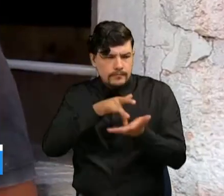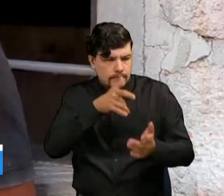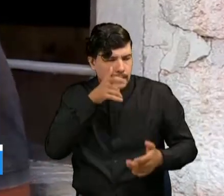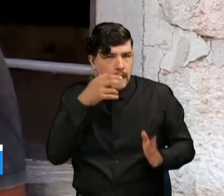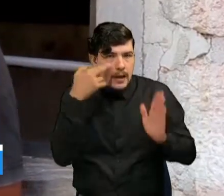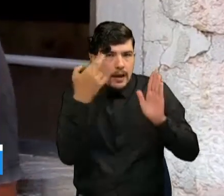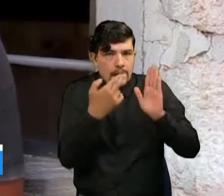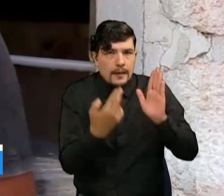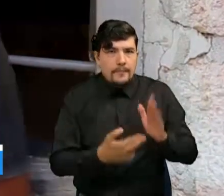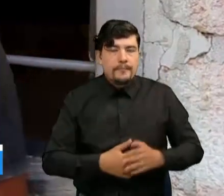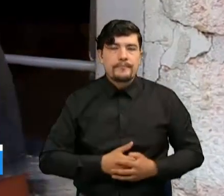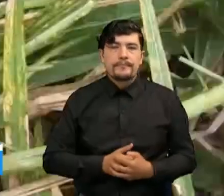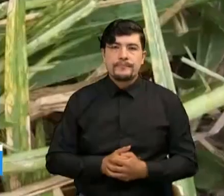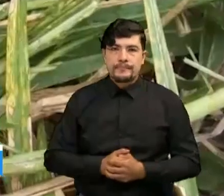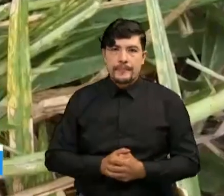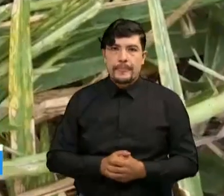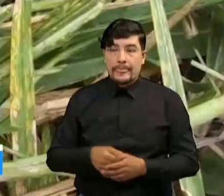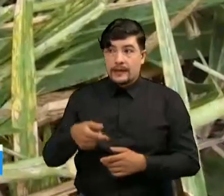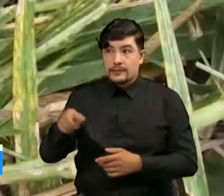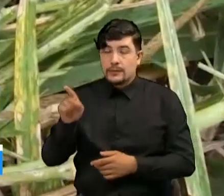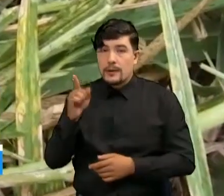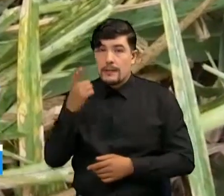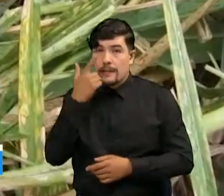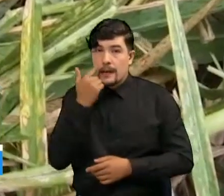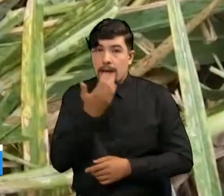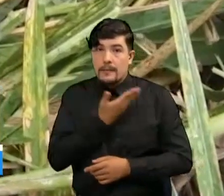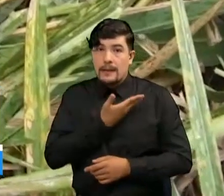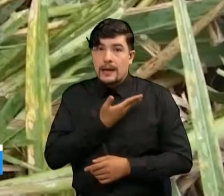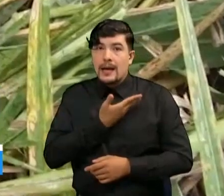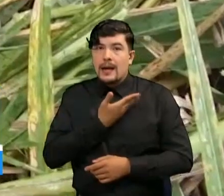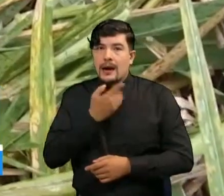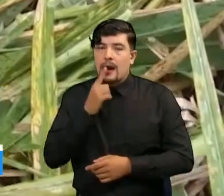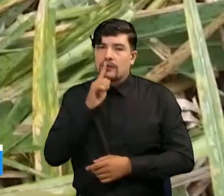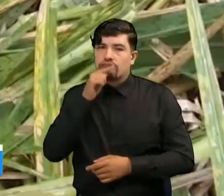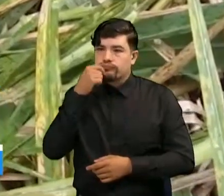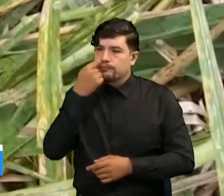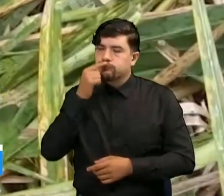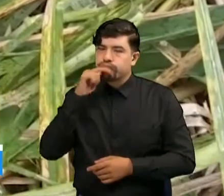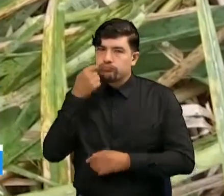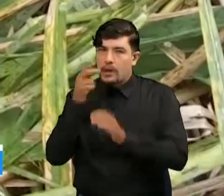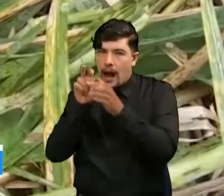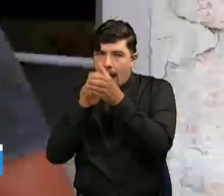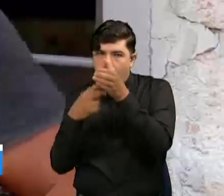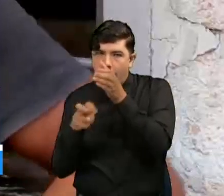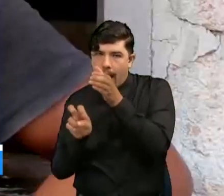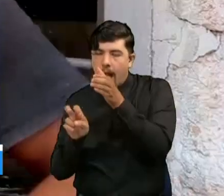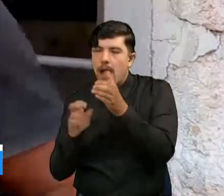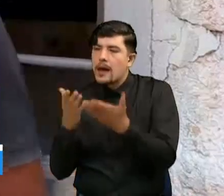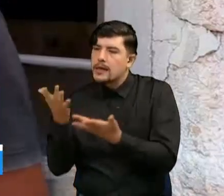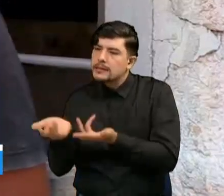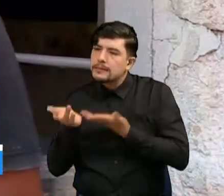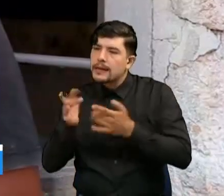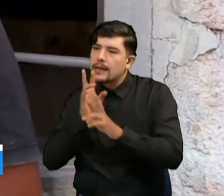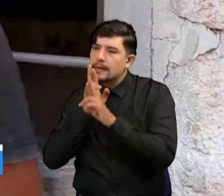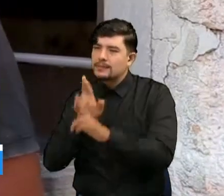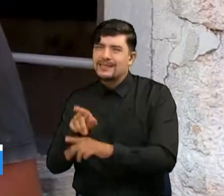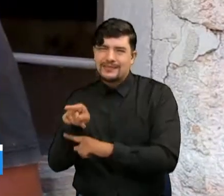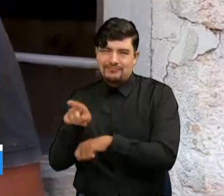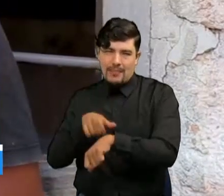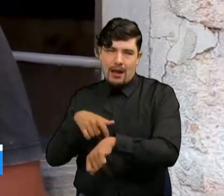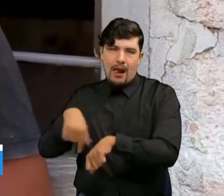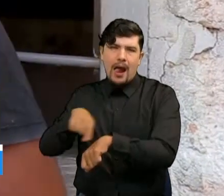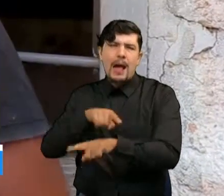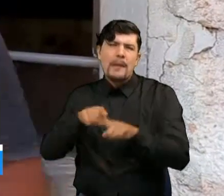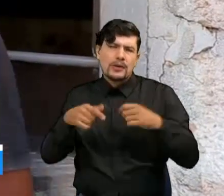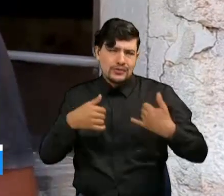que le tomaron a mi mamá ya mi papá pero o sea eso siempre demora no pero o sea uno que ya conoce